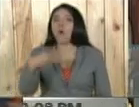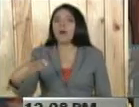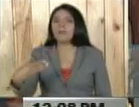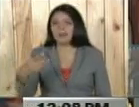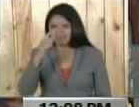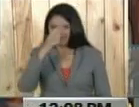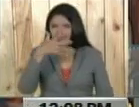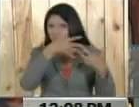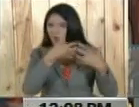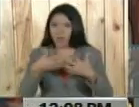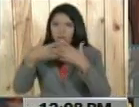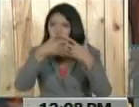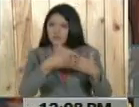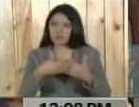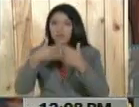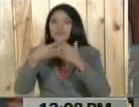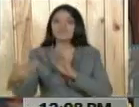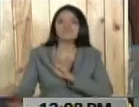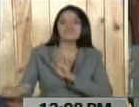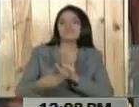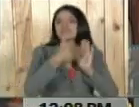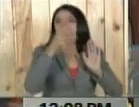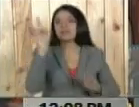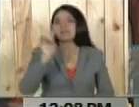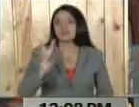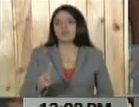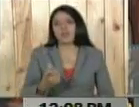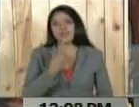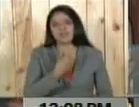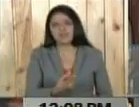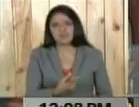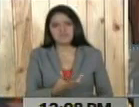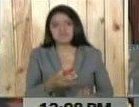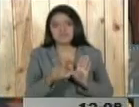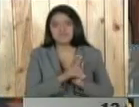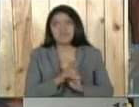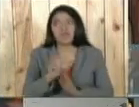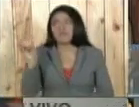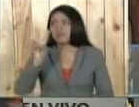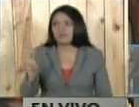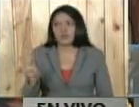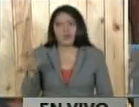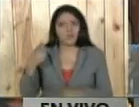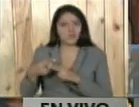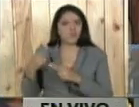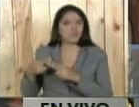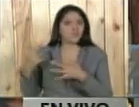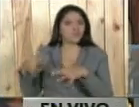Venezuela, que declaró en su momento a Venezuela como una amenaza